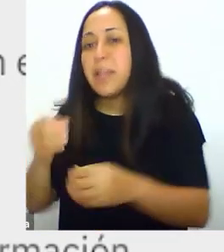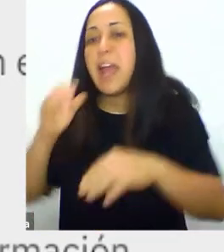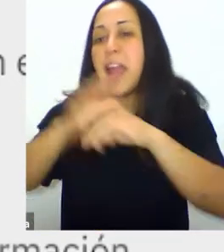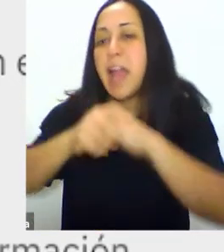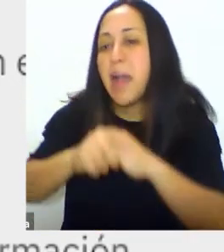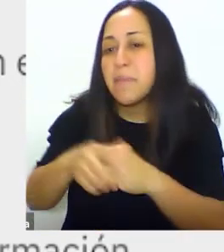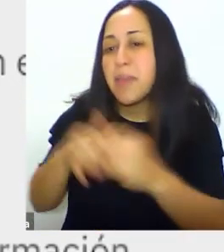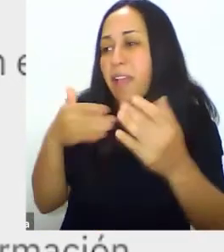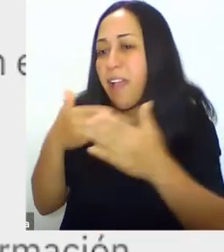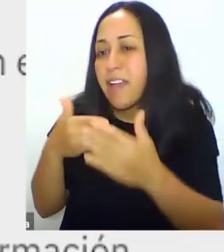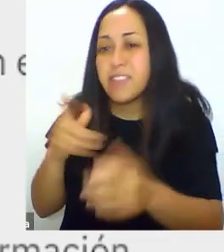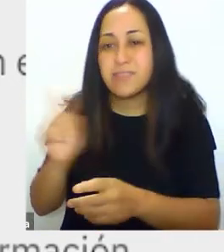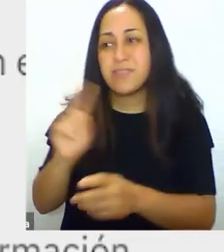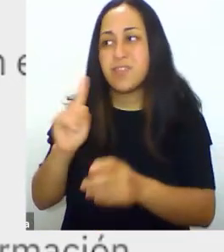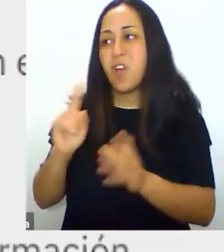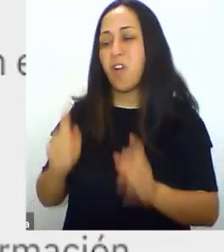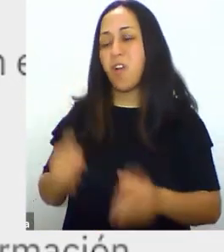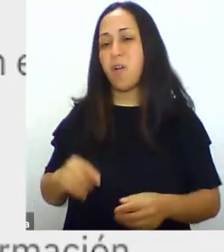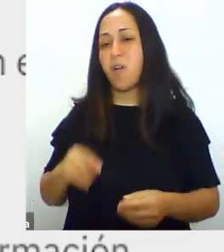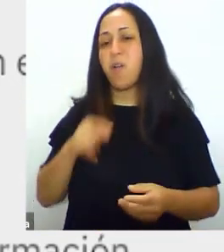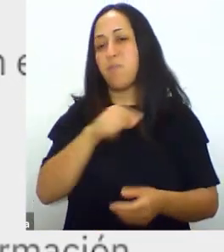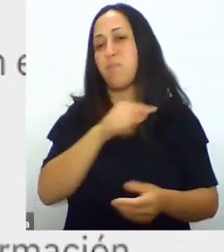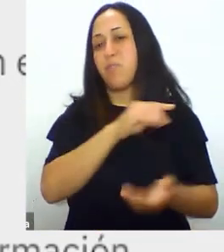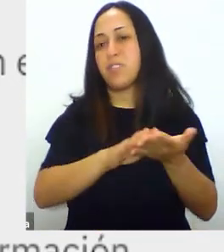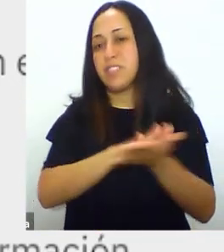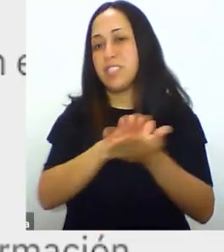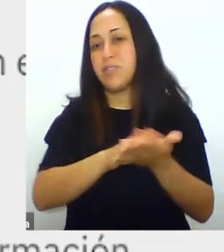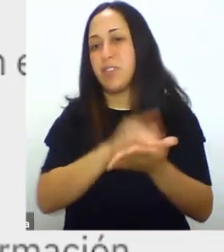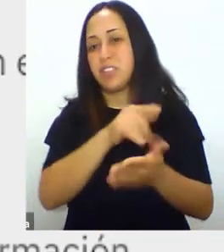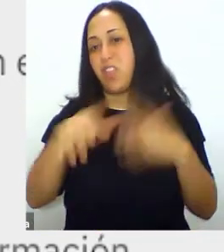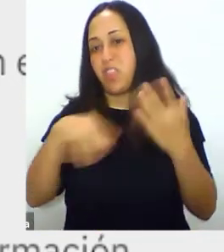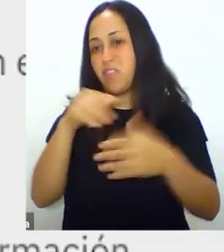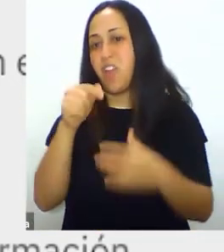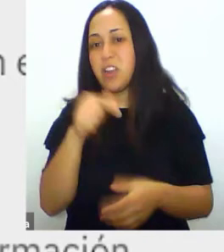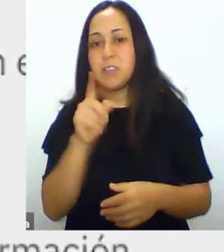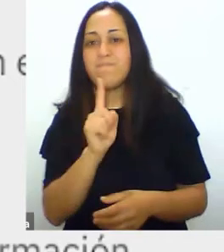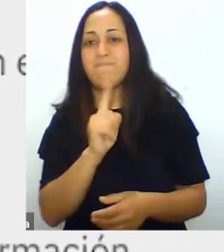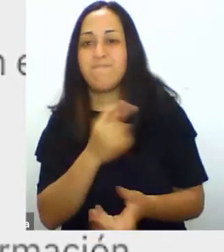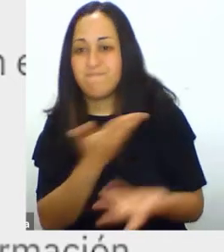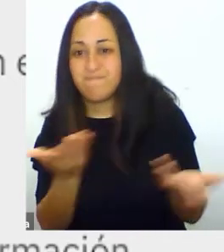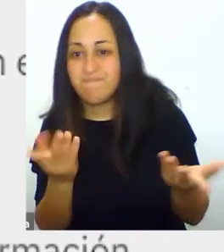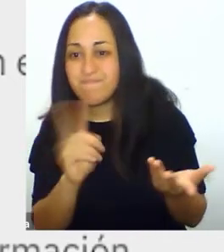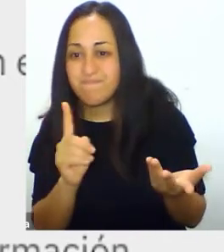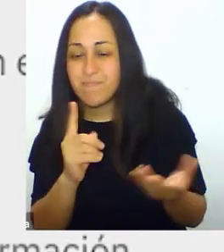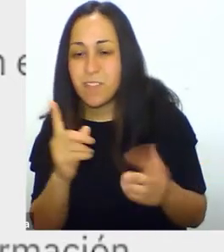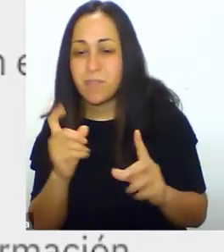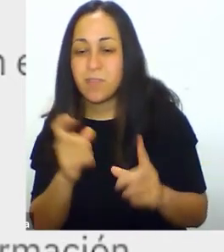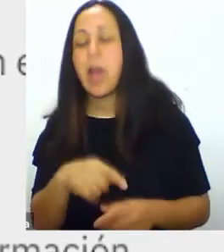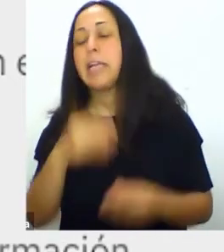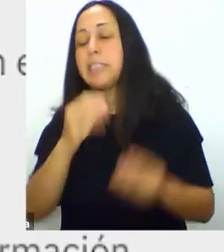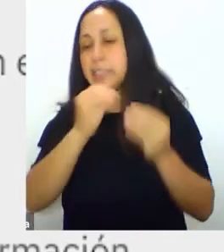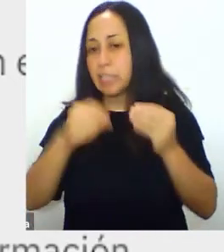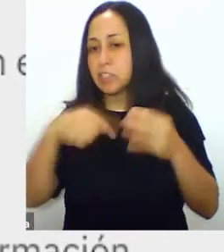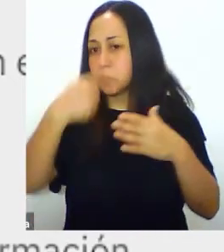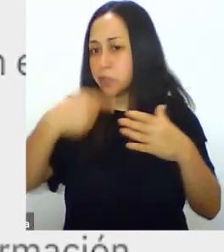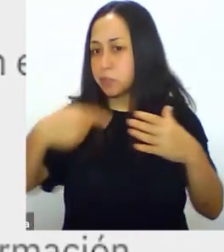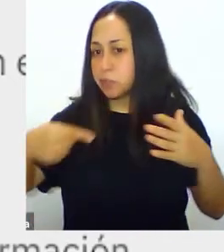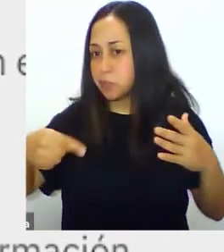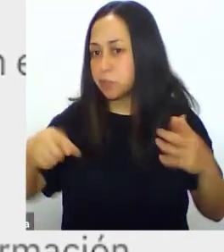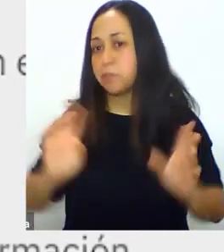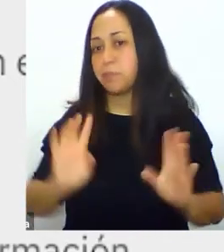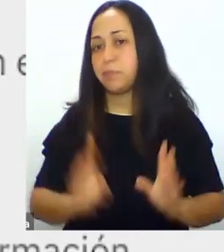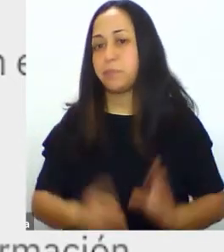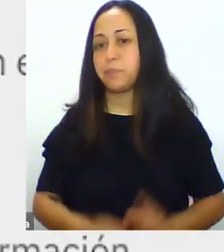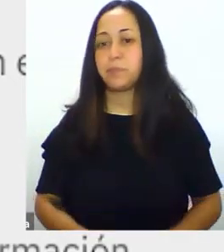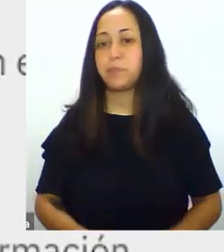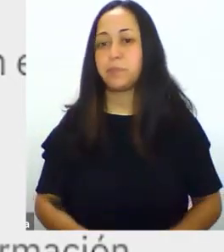de las personas cercanas de Amalia por una situación de violencia. Entonces acá hay varios casos de violencia de